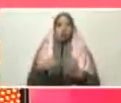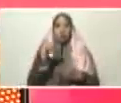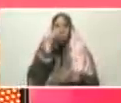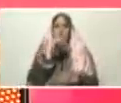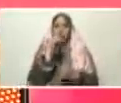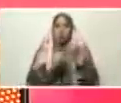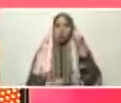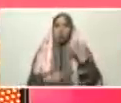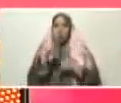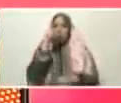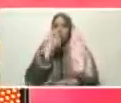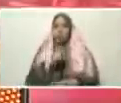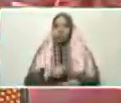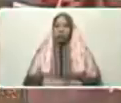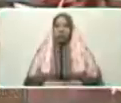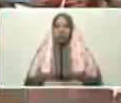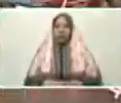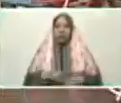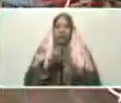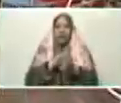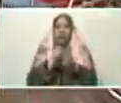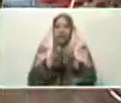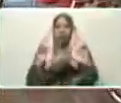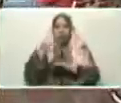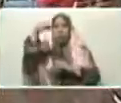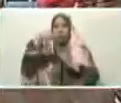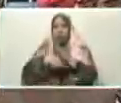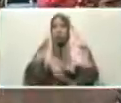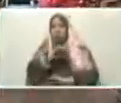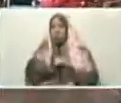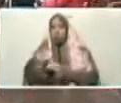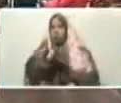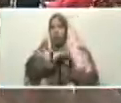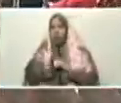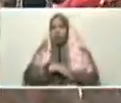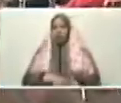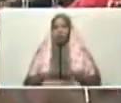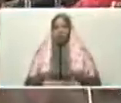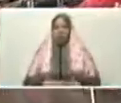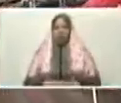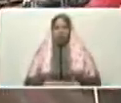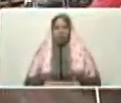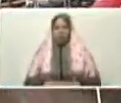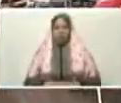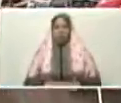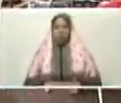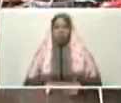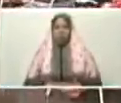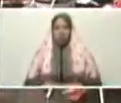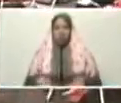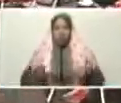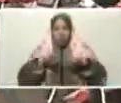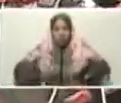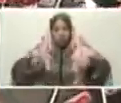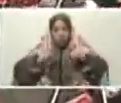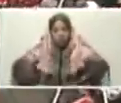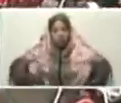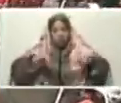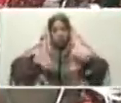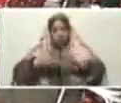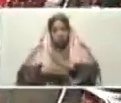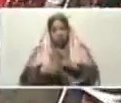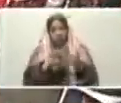revisando los cambios profundos en la sociedad venezolana revisando los cambios